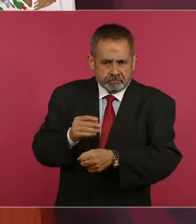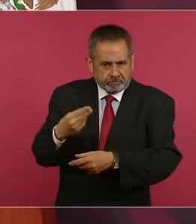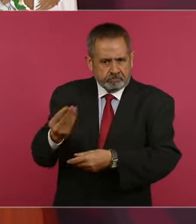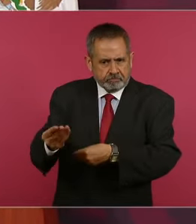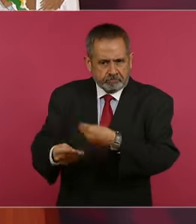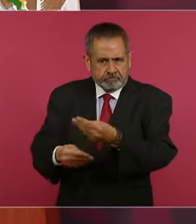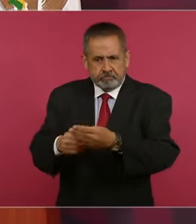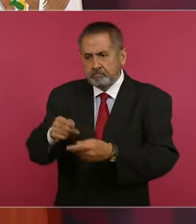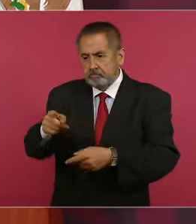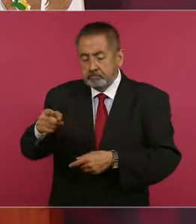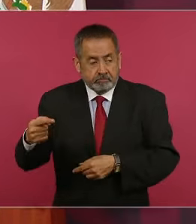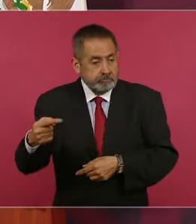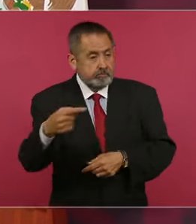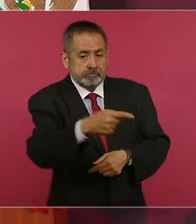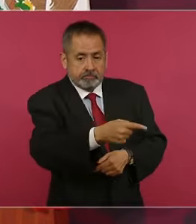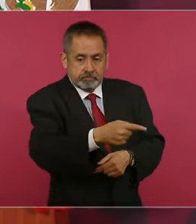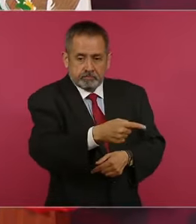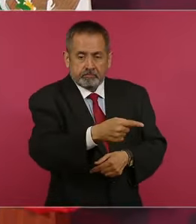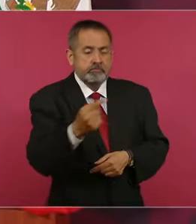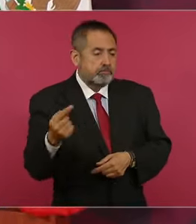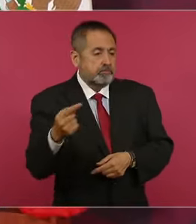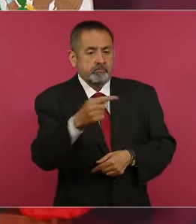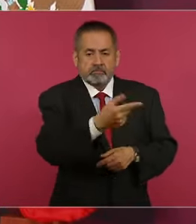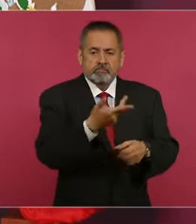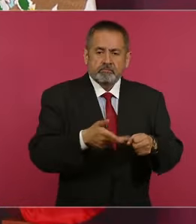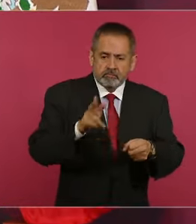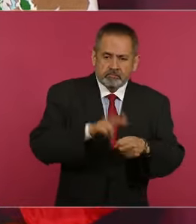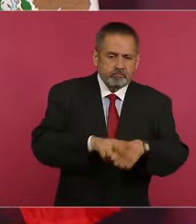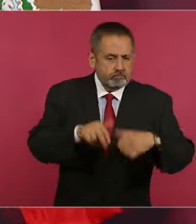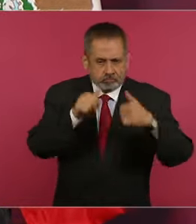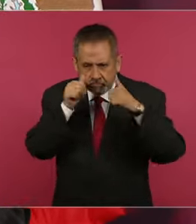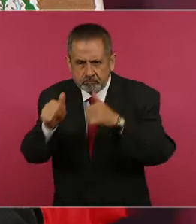de atenderse en un hospital, pero que además